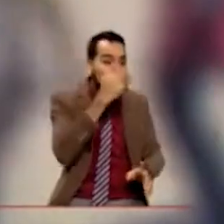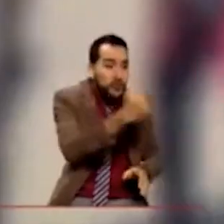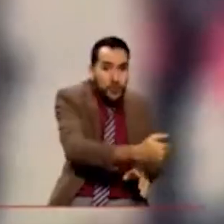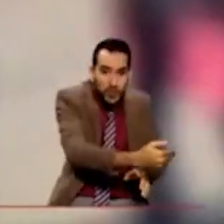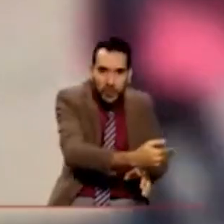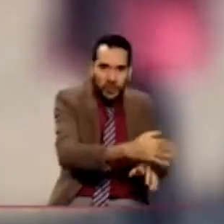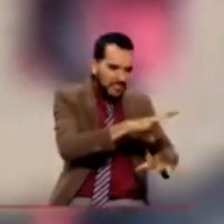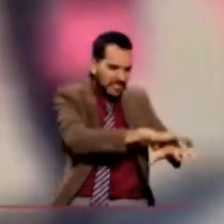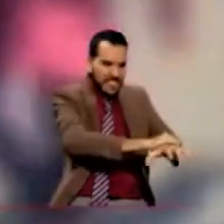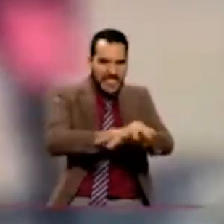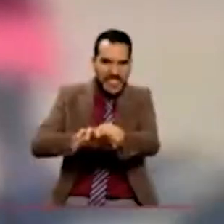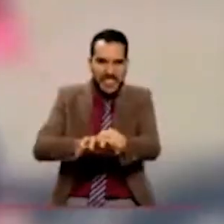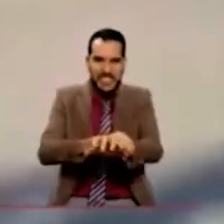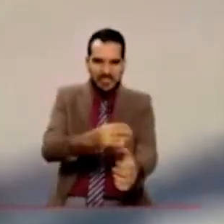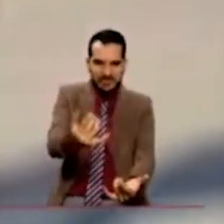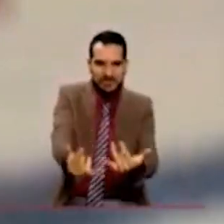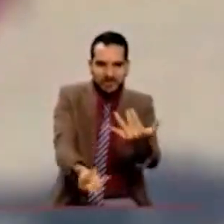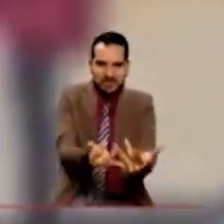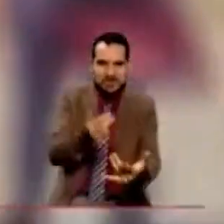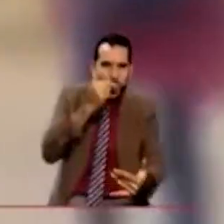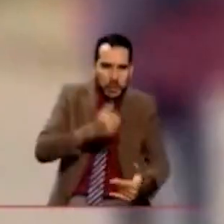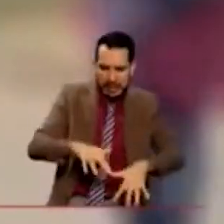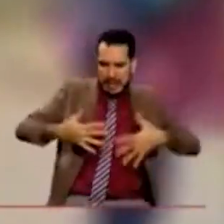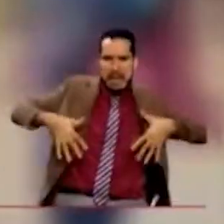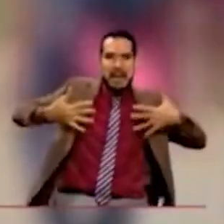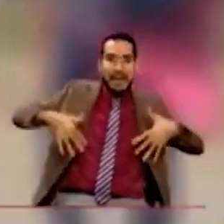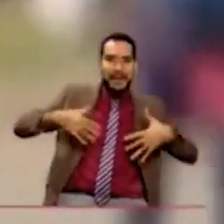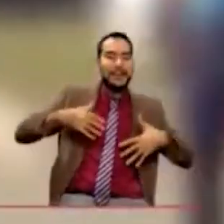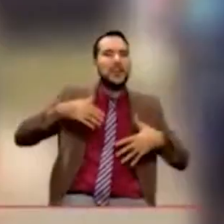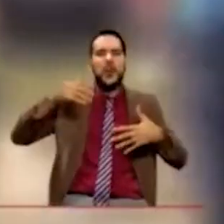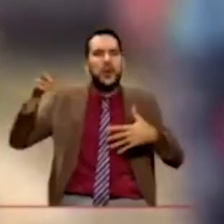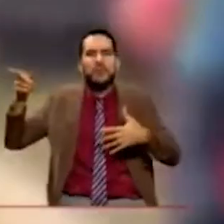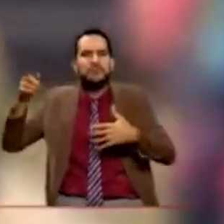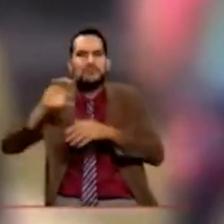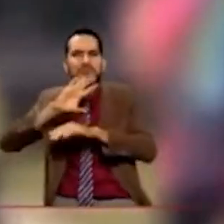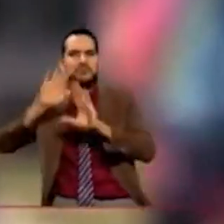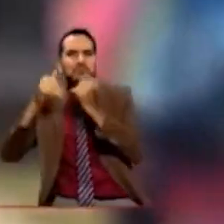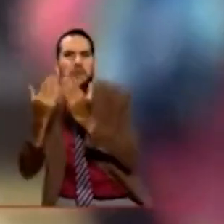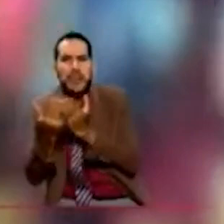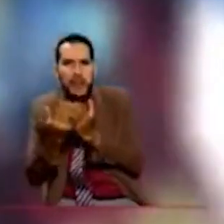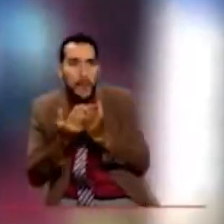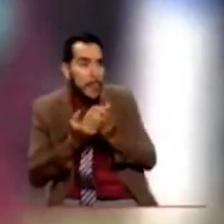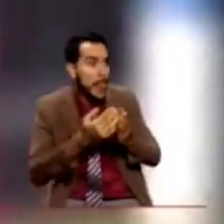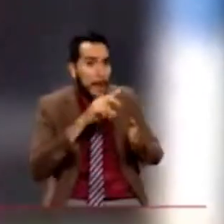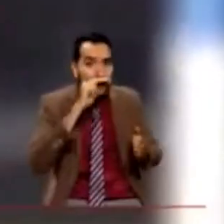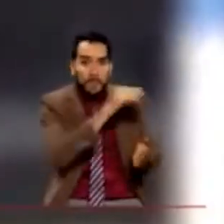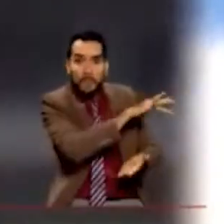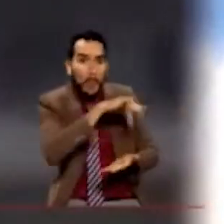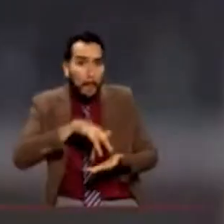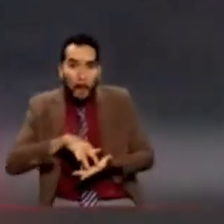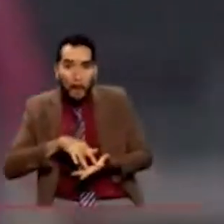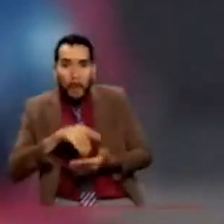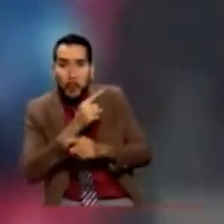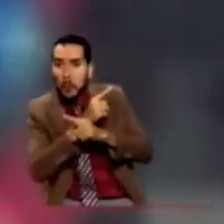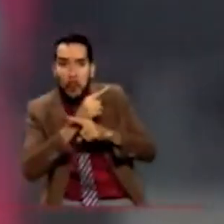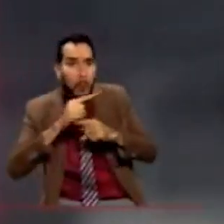alerta se encendió luego de que este faltara una semana a clases. Su profesora fue quien dio aviso a las autoridades.